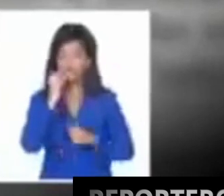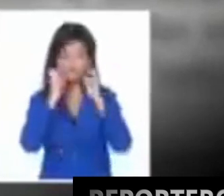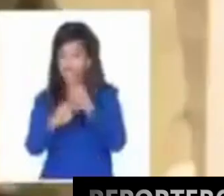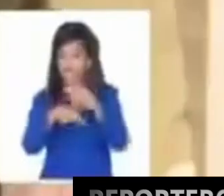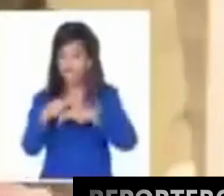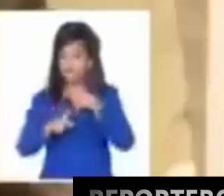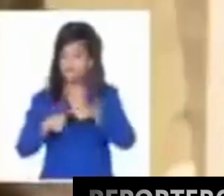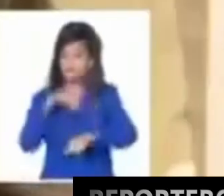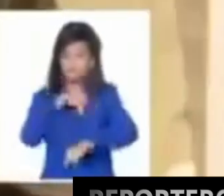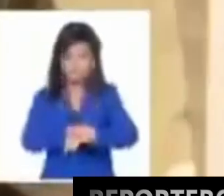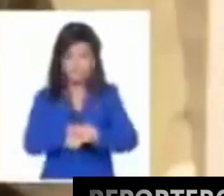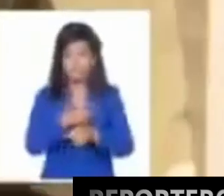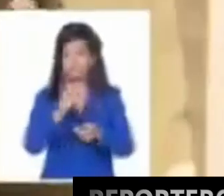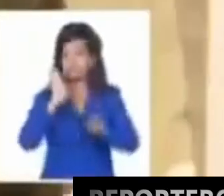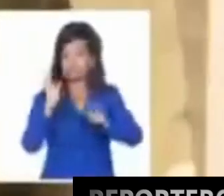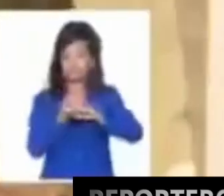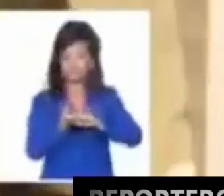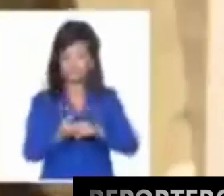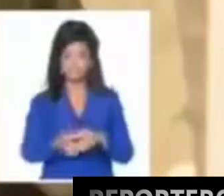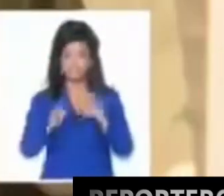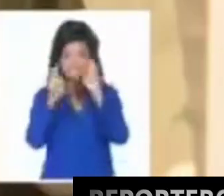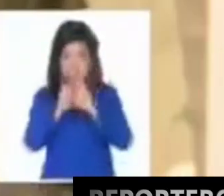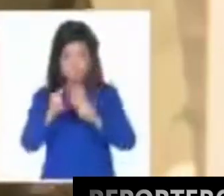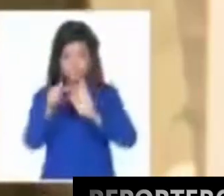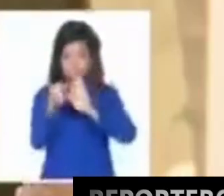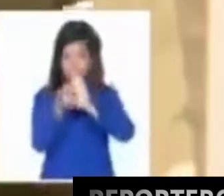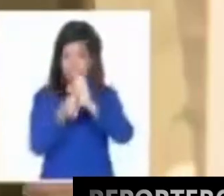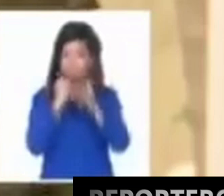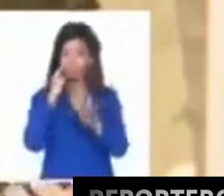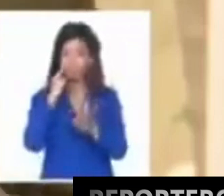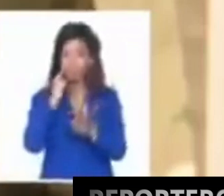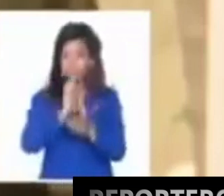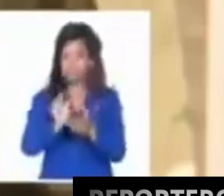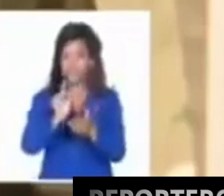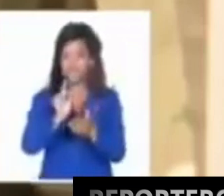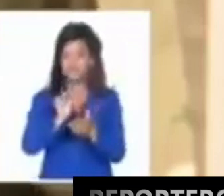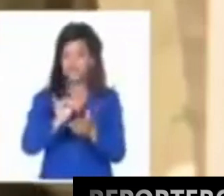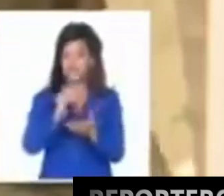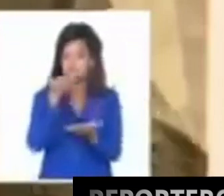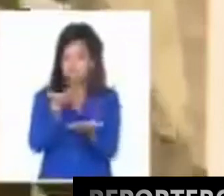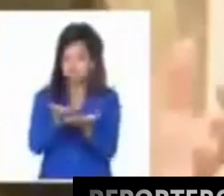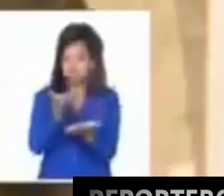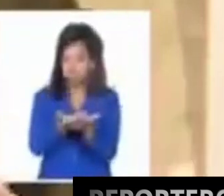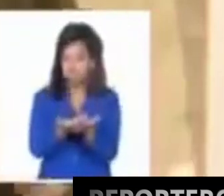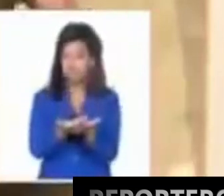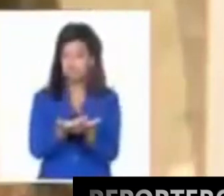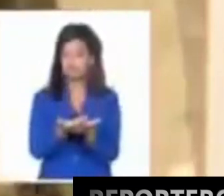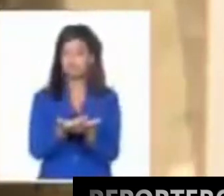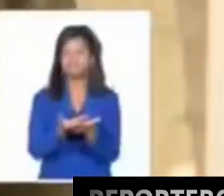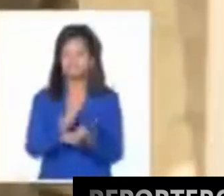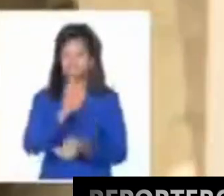de muerte. Durante las investigaciones hemos obtenido elementos de prueba que demuestran, que comprueban la realización de estos